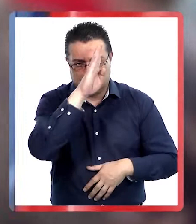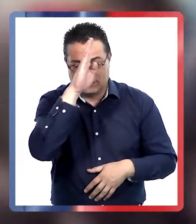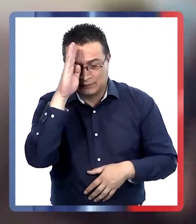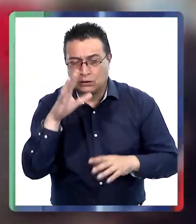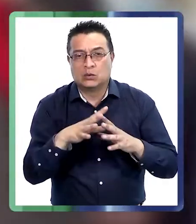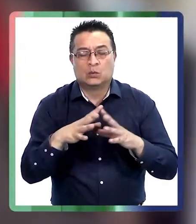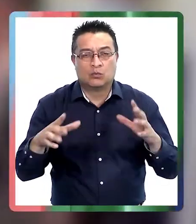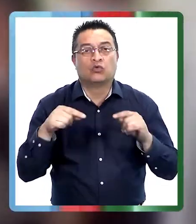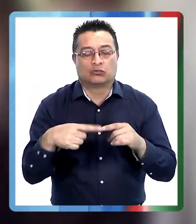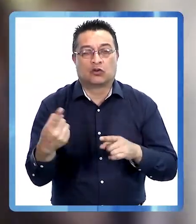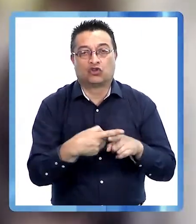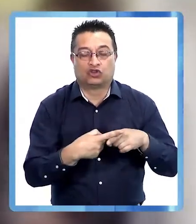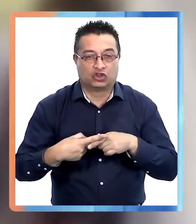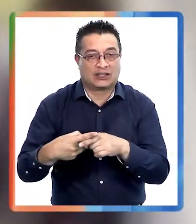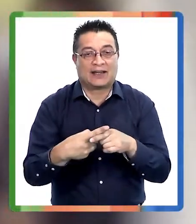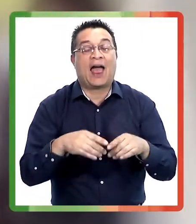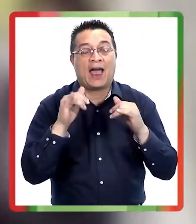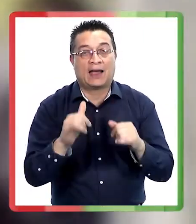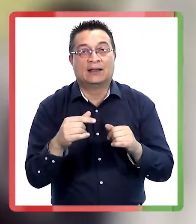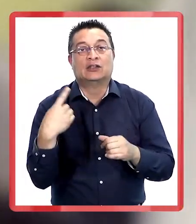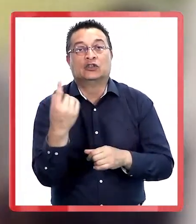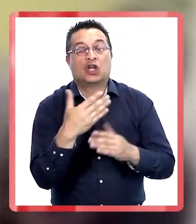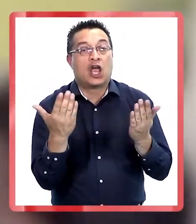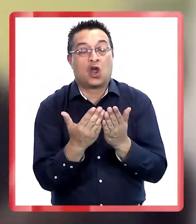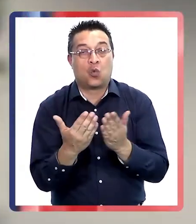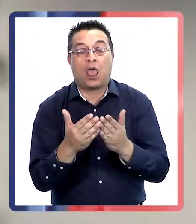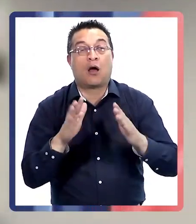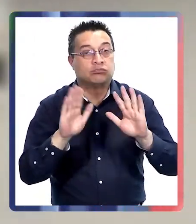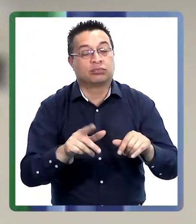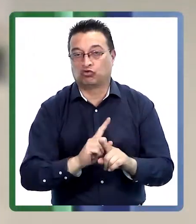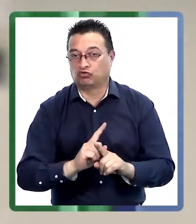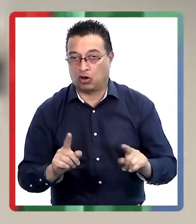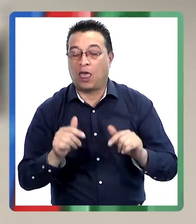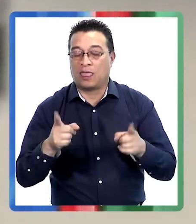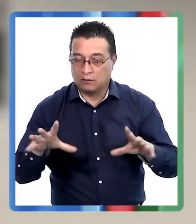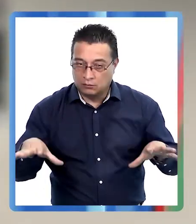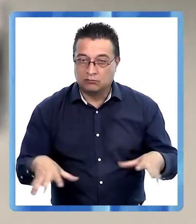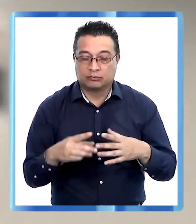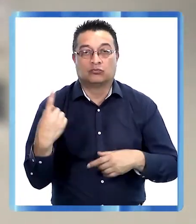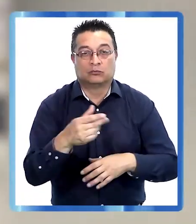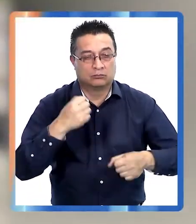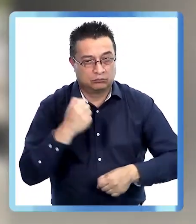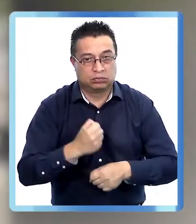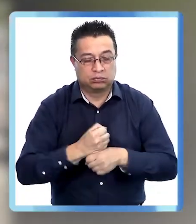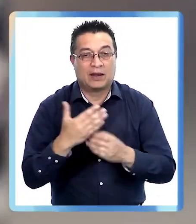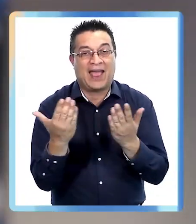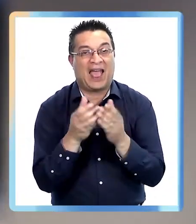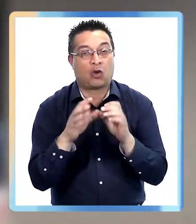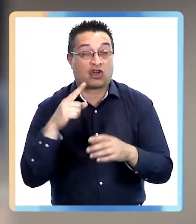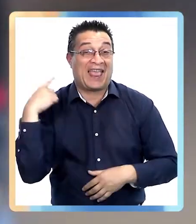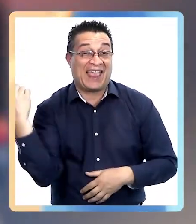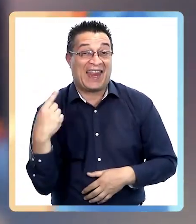estrés postraumático en general como sociedad y las escuelas no están ausentes de aquello. Por lo tanto, vamos a hacer todo el esfuerzo. Nuestra división de educación